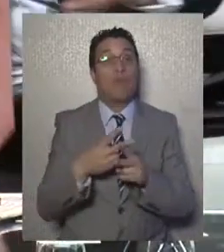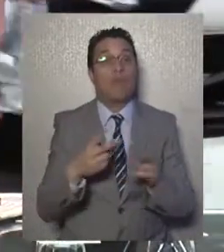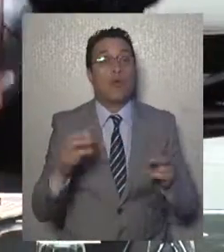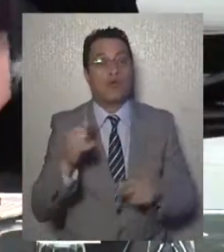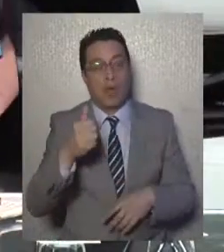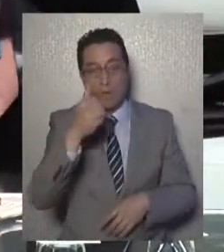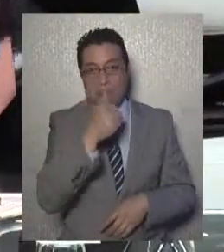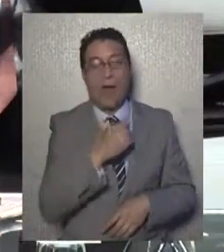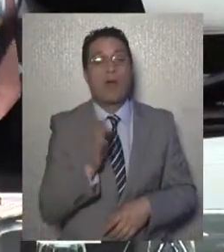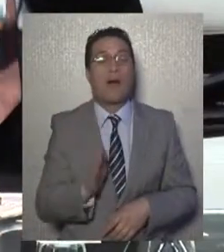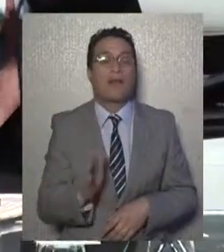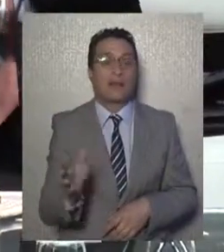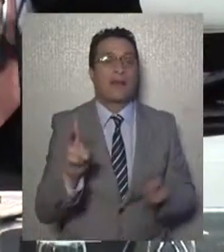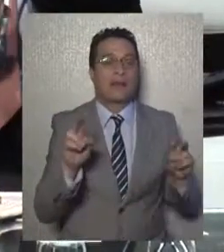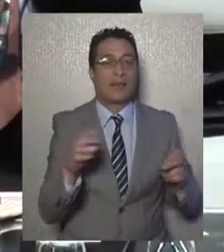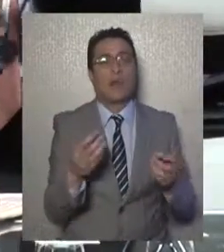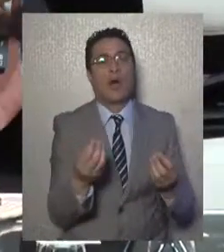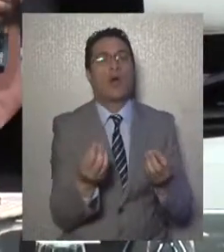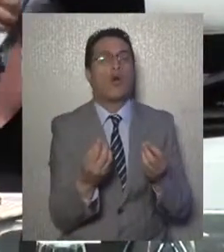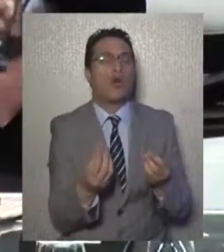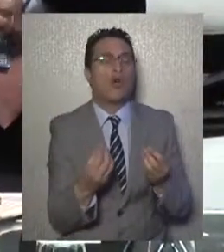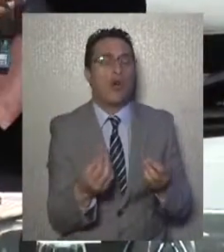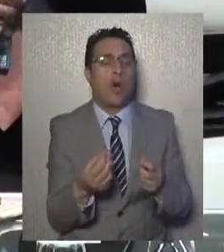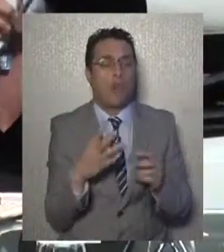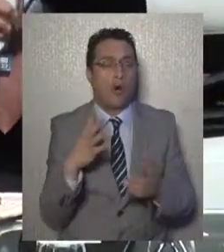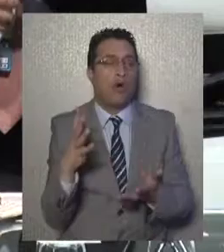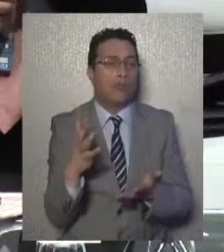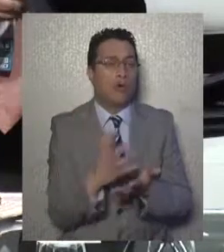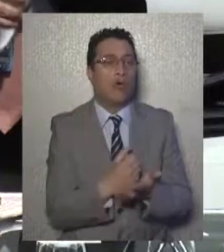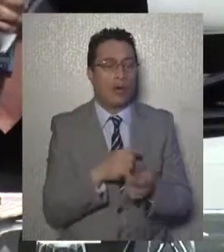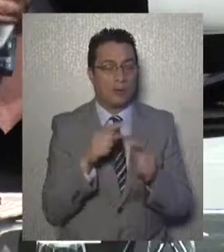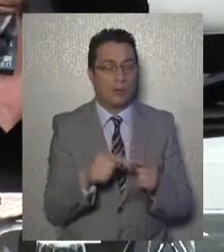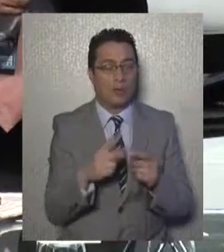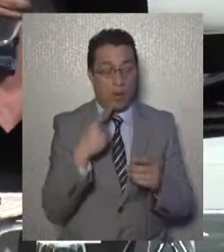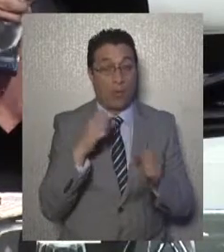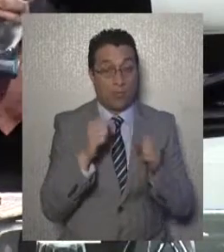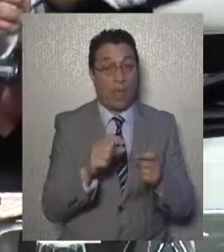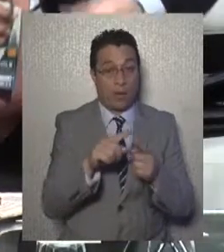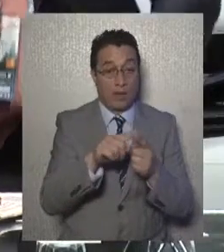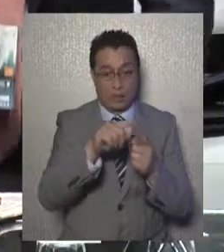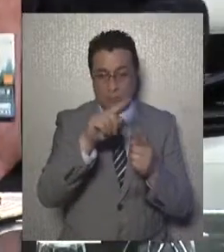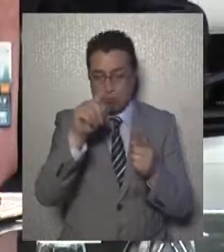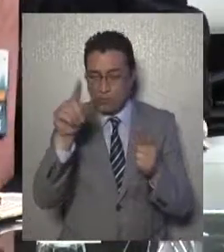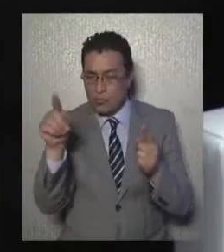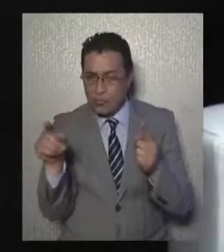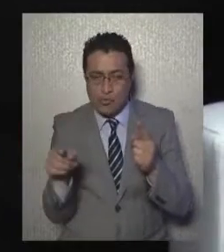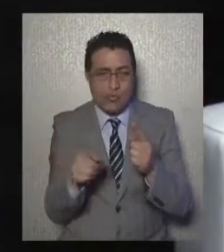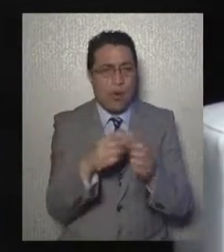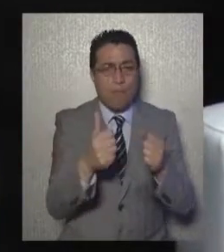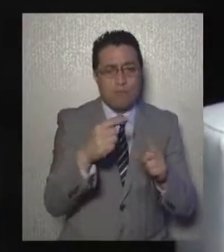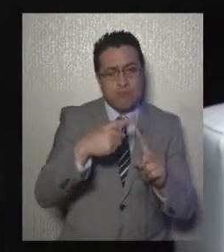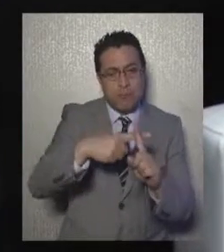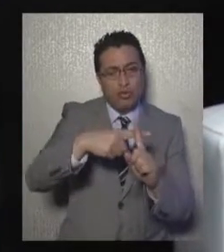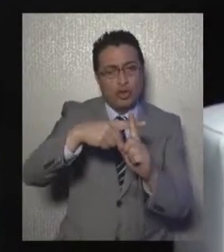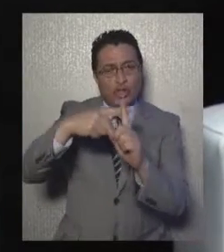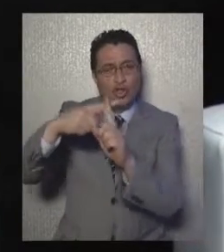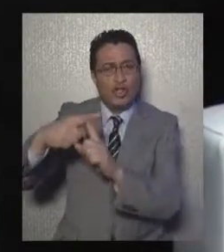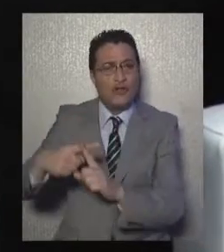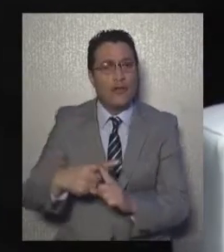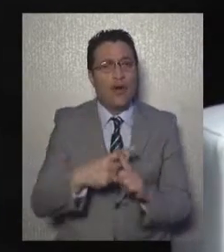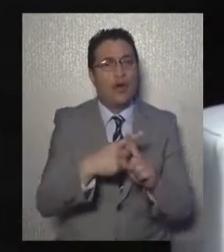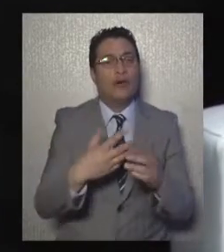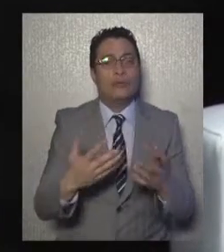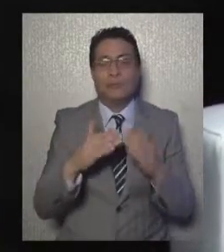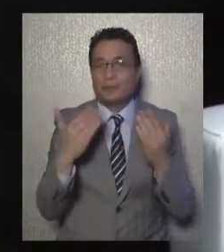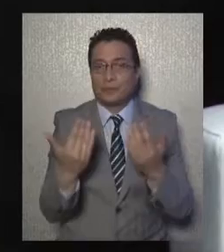tema. ¿Cómo lograr que se produzca un círculo virtuoso en esa dinámica? Uno ve muchas